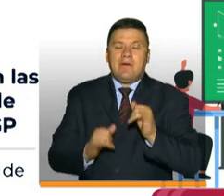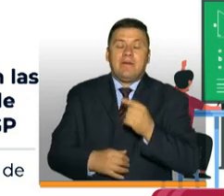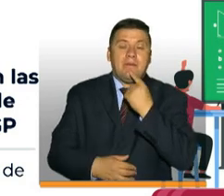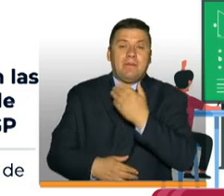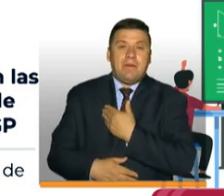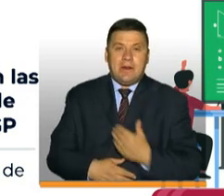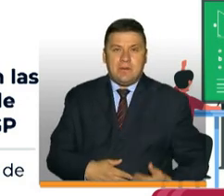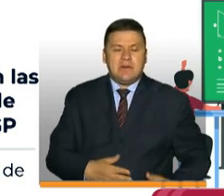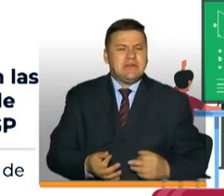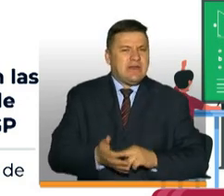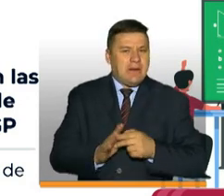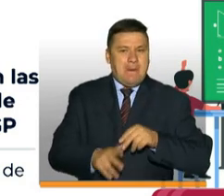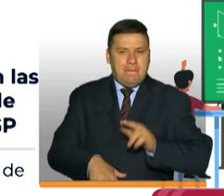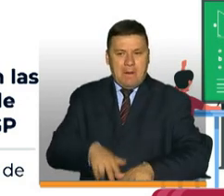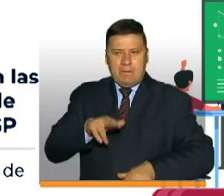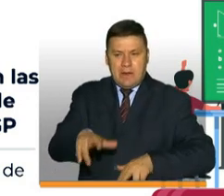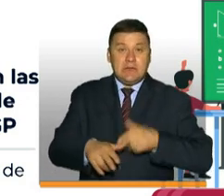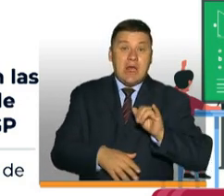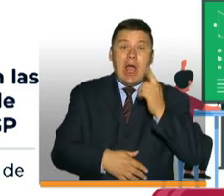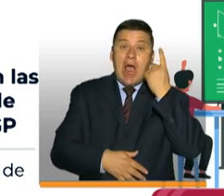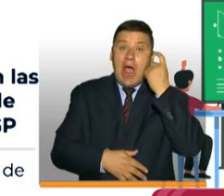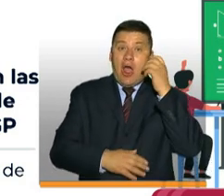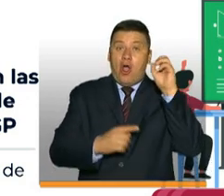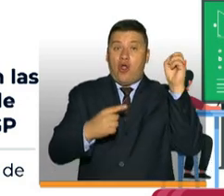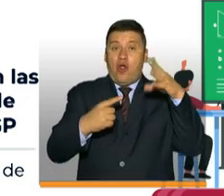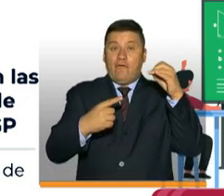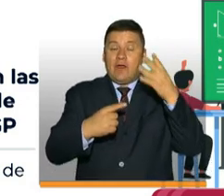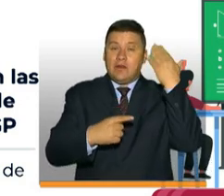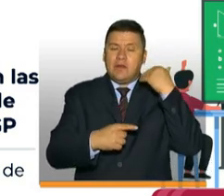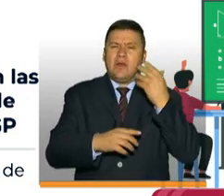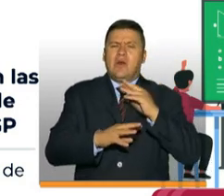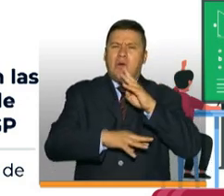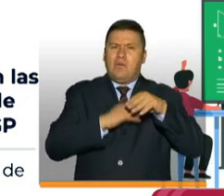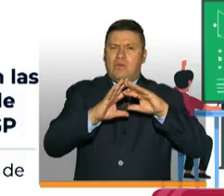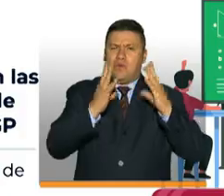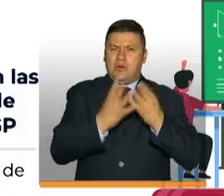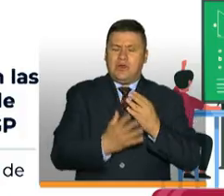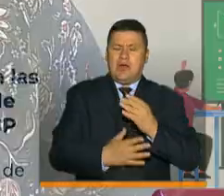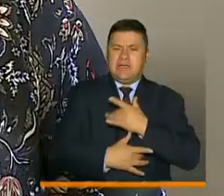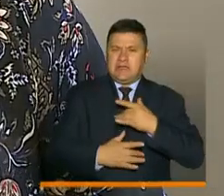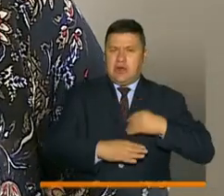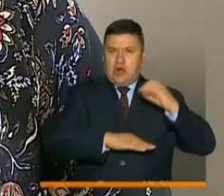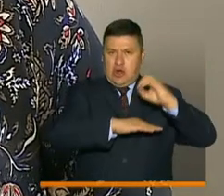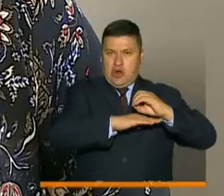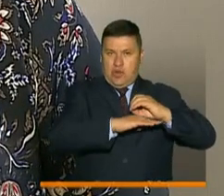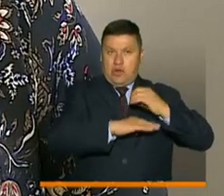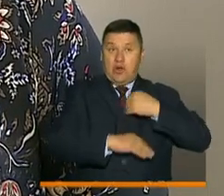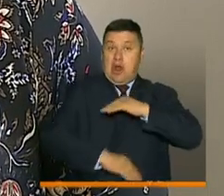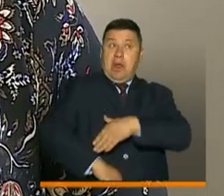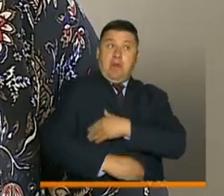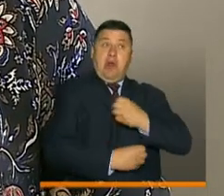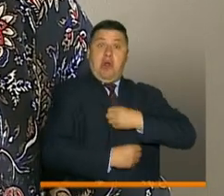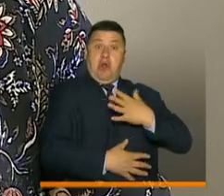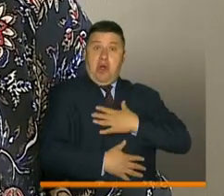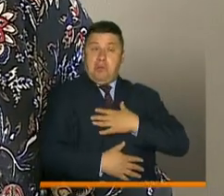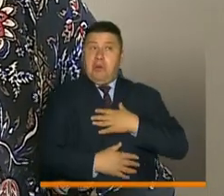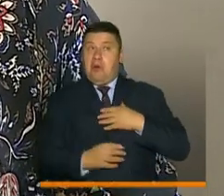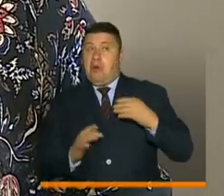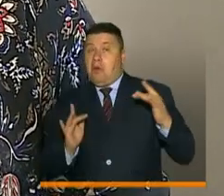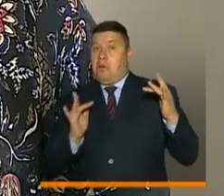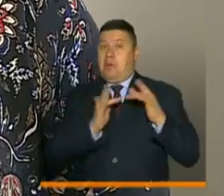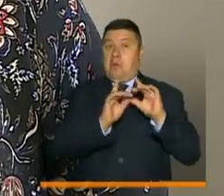explicarles el paso a paso. Estuvimos ayer en una conferencia con la Organización Mundial de la Salud, en la que me dio la oportunidad el ministro de Salud de